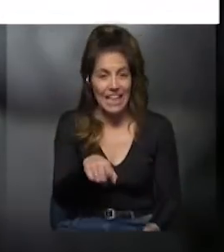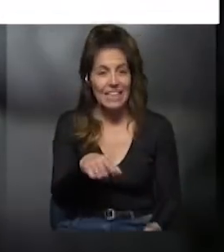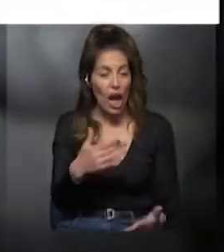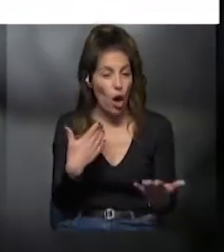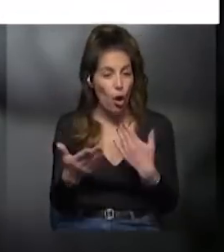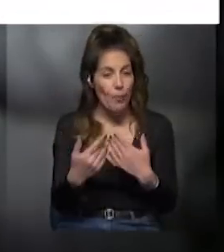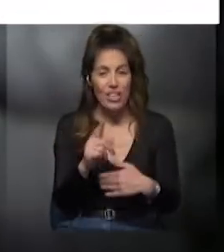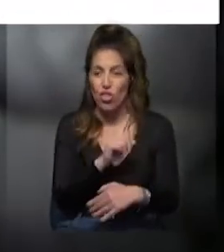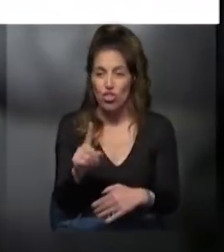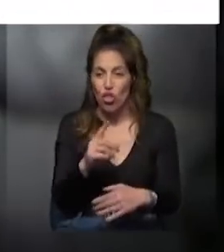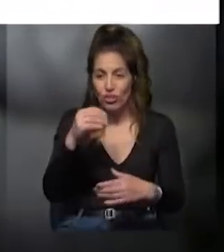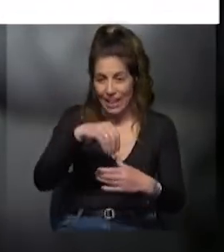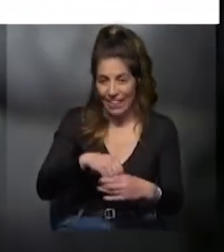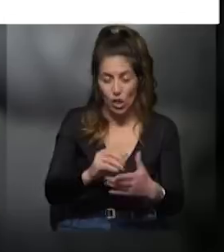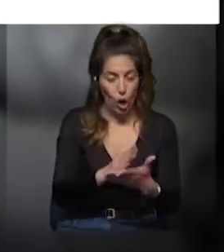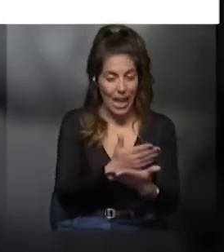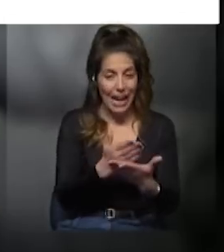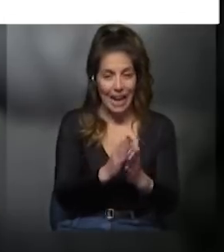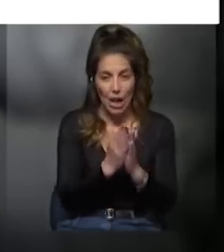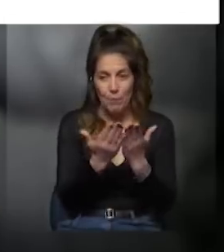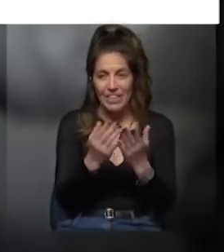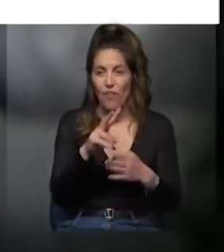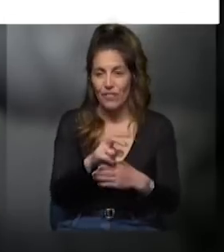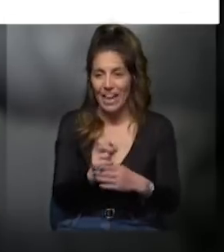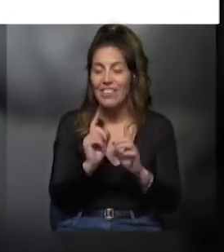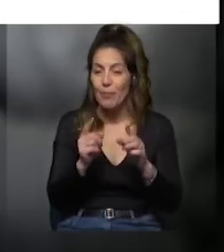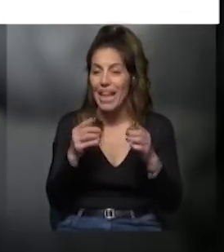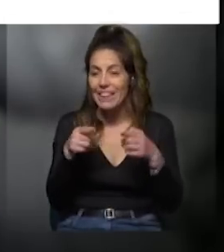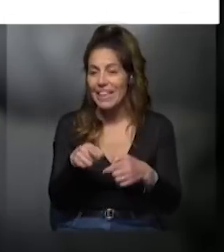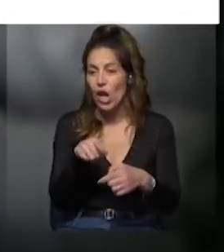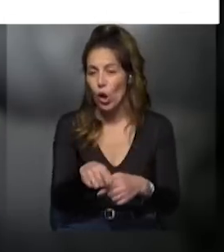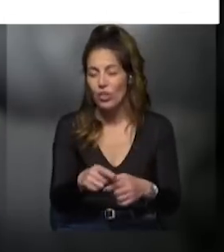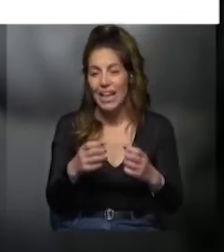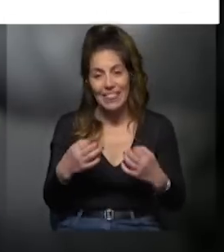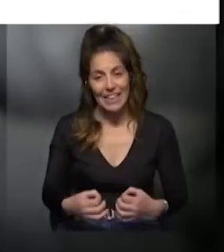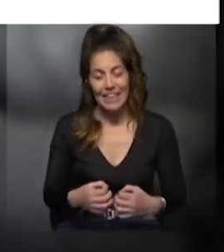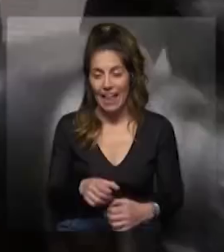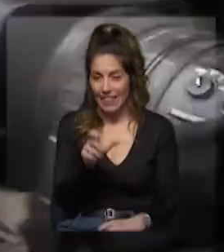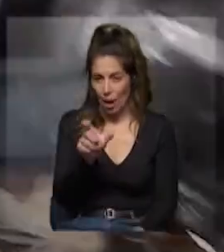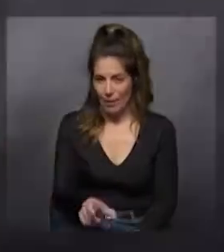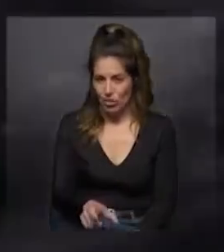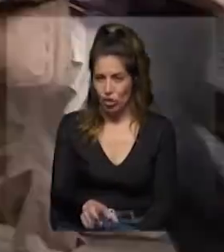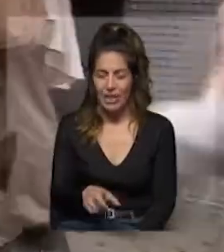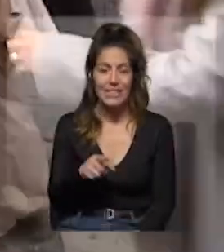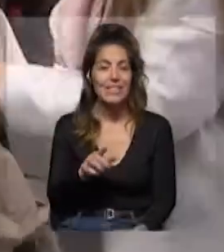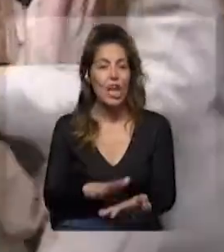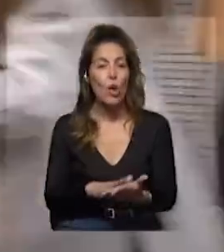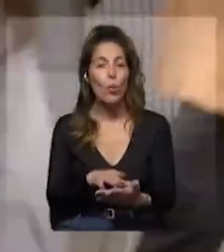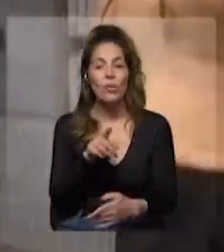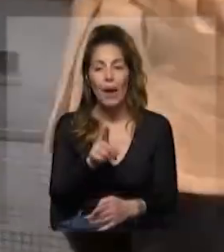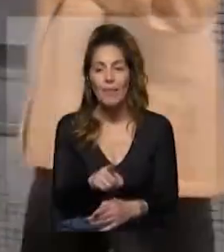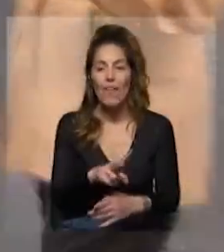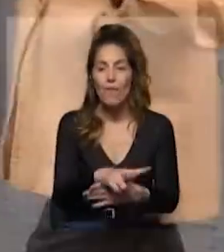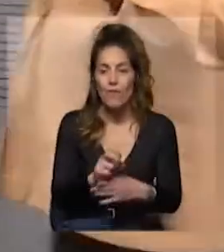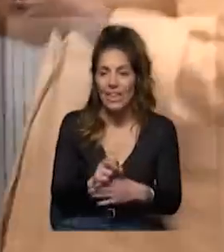conversaciones no figuran en la carpeta fiscal entienden que atentan contra la dignidad de sus clientes según Montevideo portal la